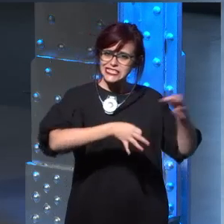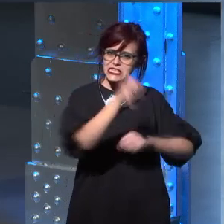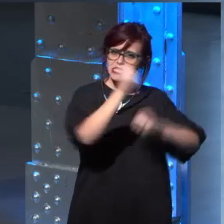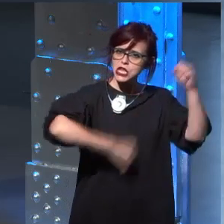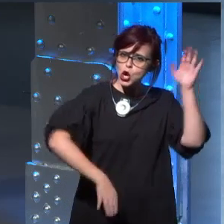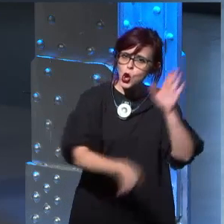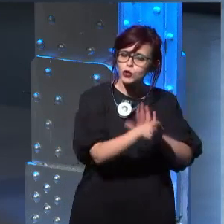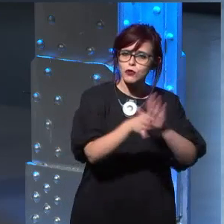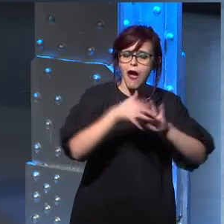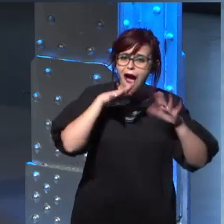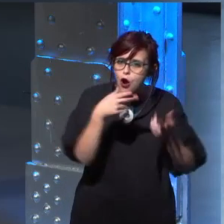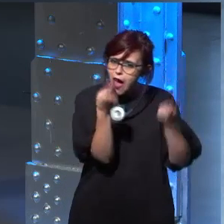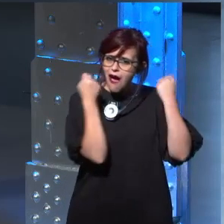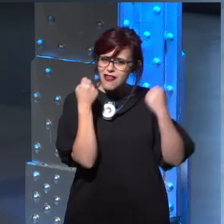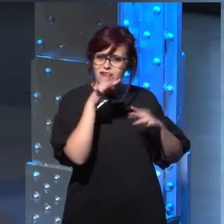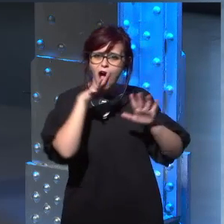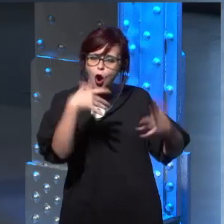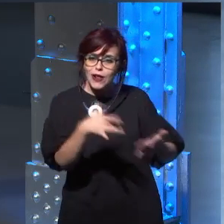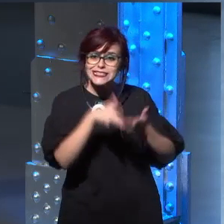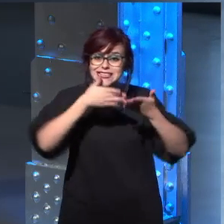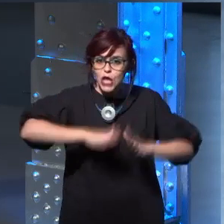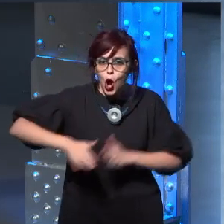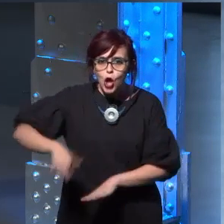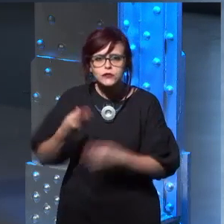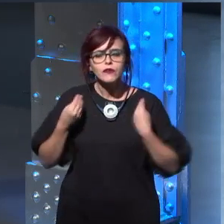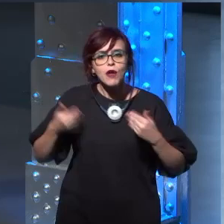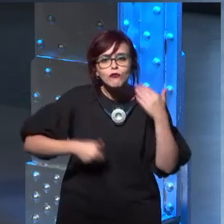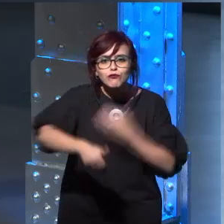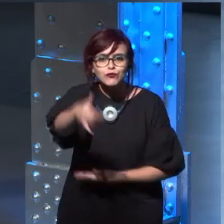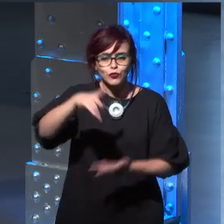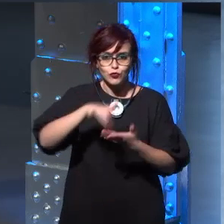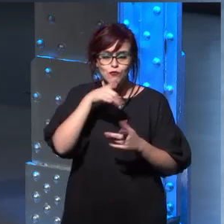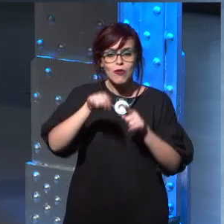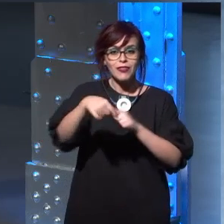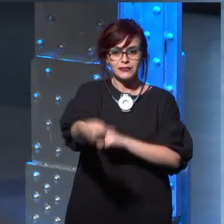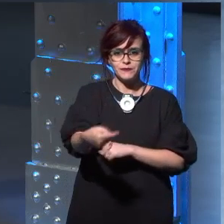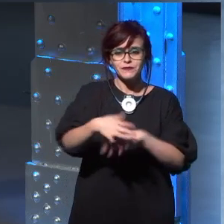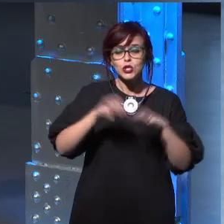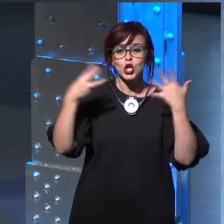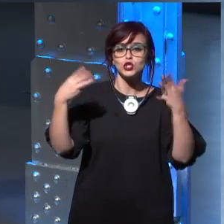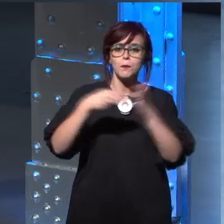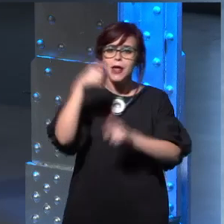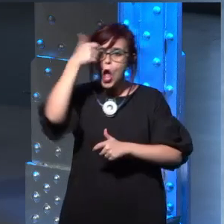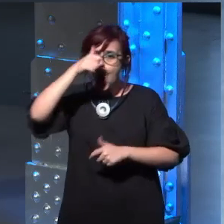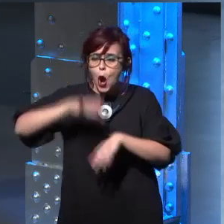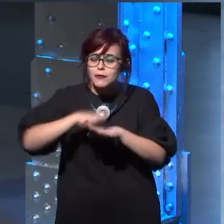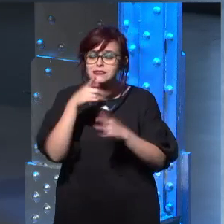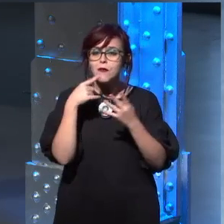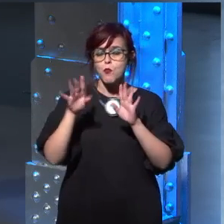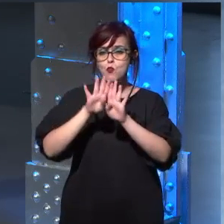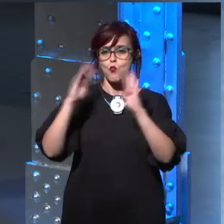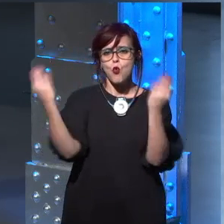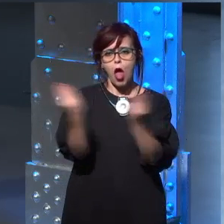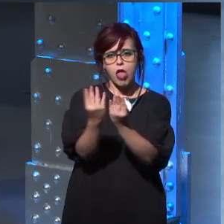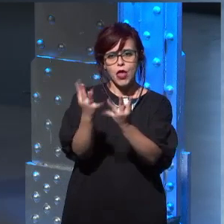Guerro. Rendíos ahora y vuestros hijos vivirán para gobernar después de vos. Tengo ocho mil hombres alrededor de vuestra muralla.